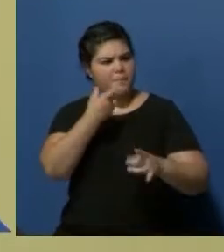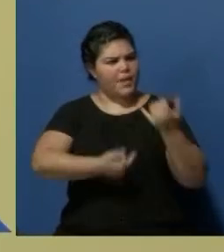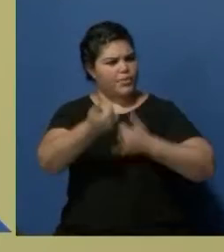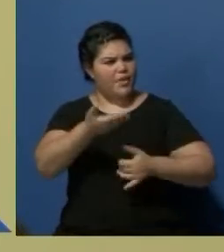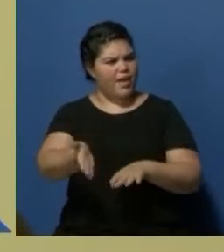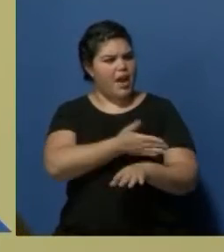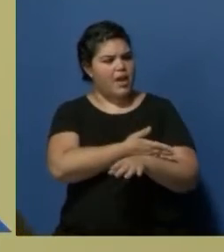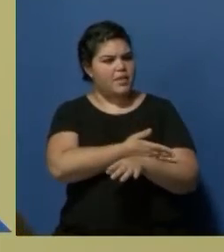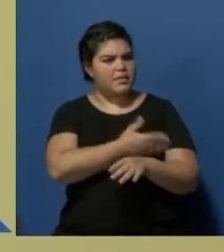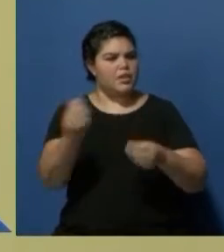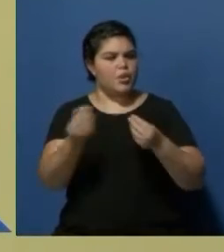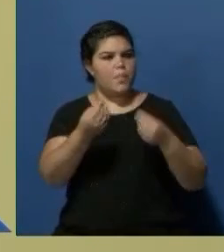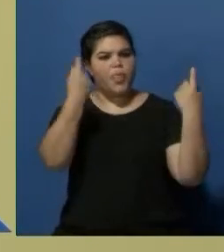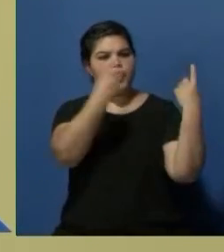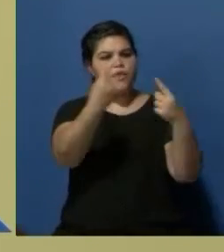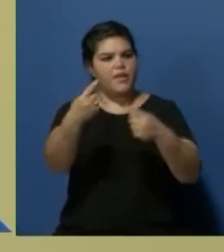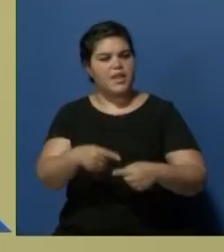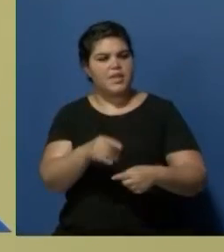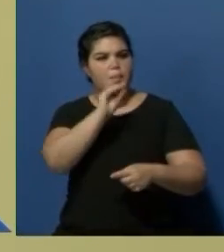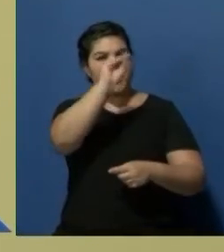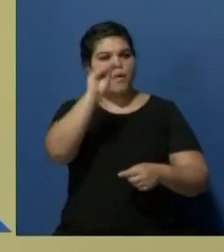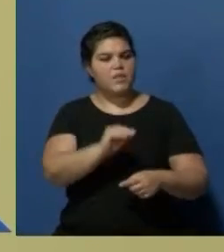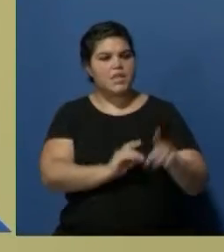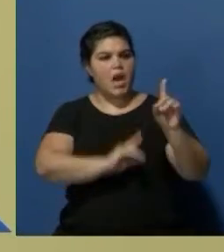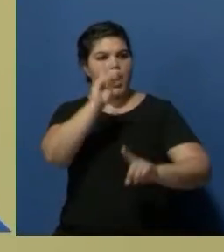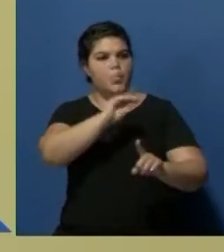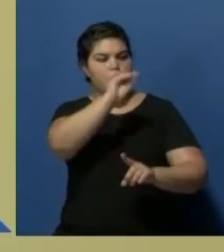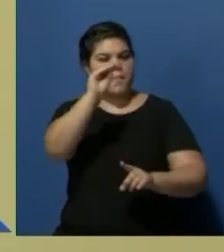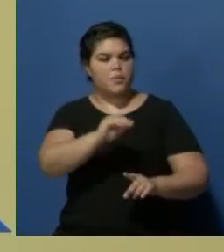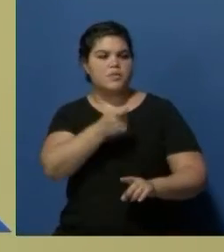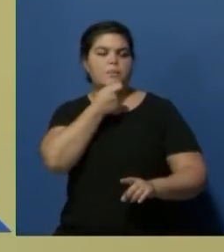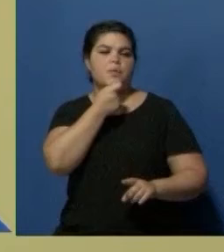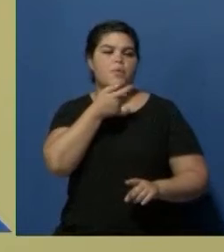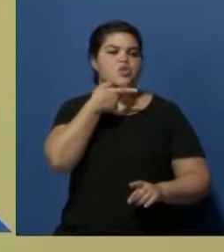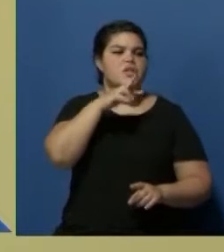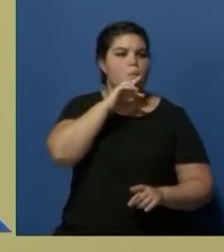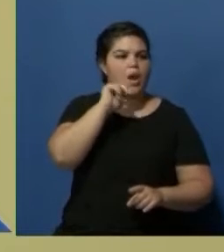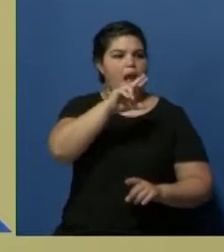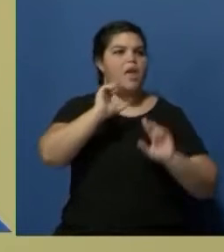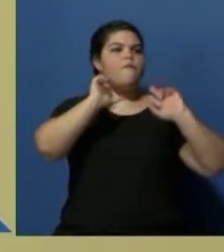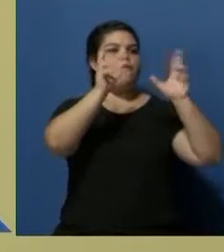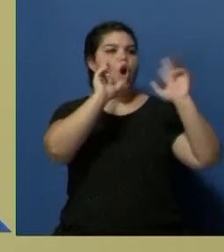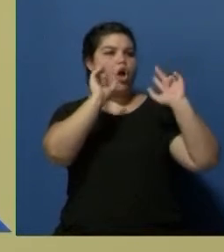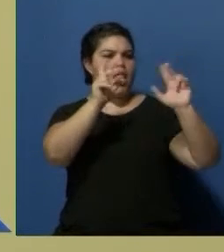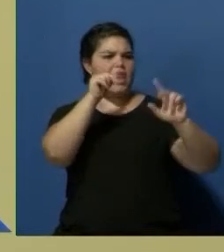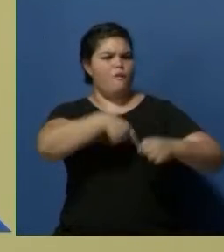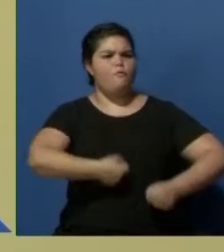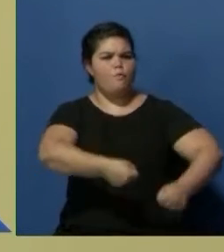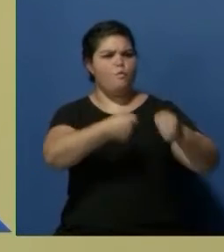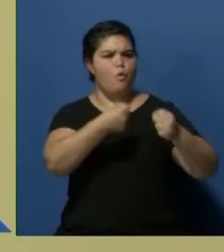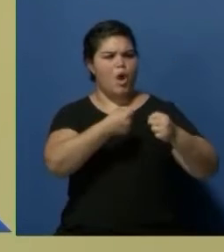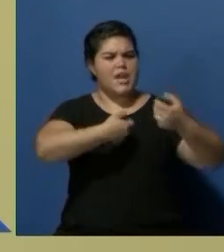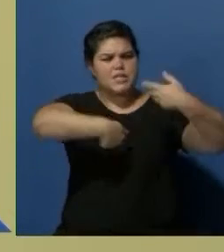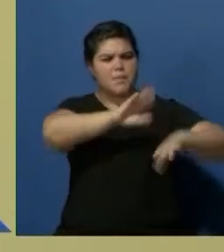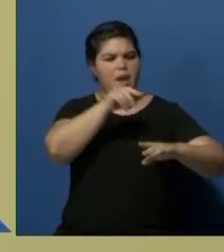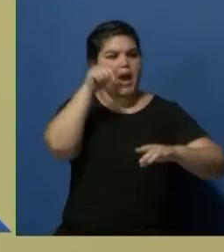la diferencia, porque ahí dentro de las provincias hay algunas provincias, el caso de San Juan, que el vóley es un deporte muy fuerte, que tiene